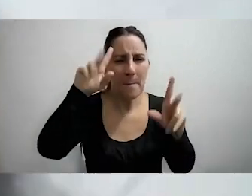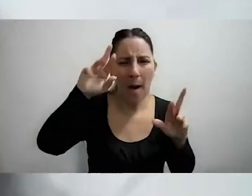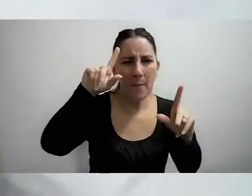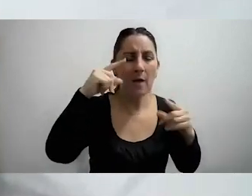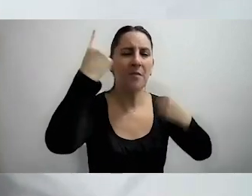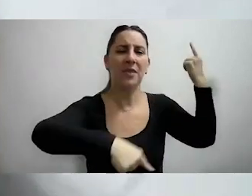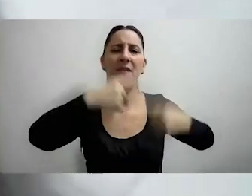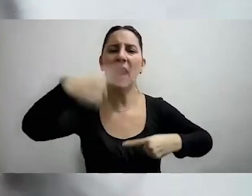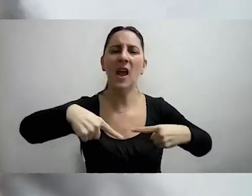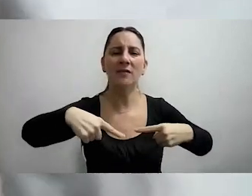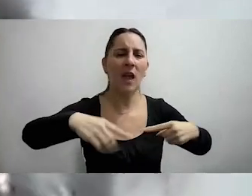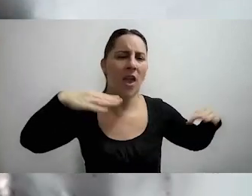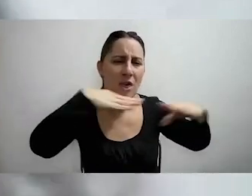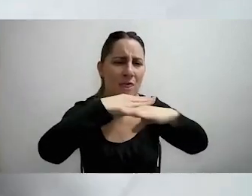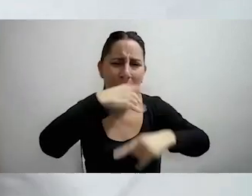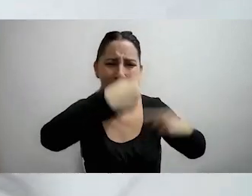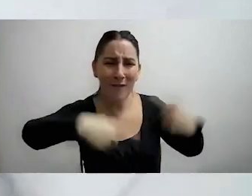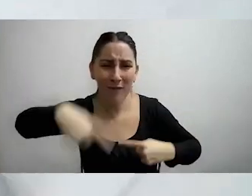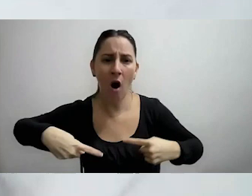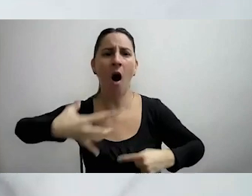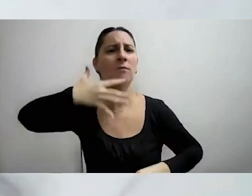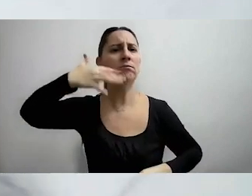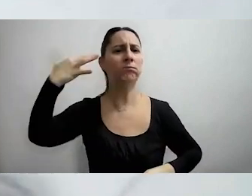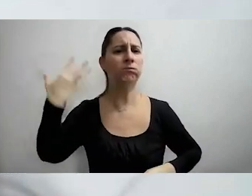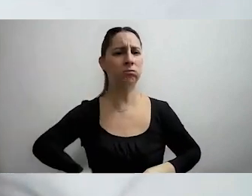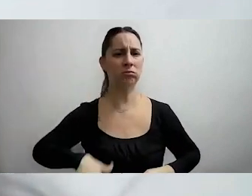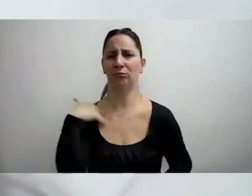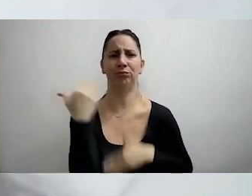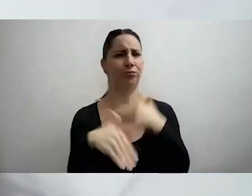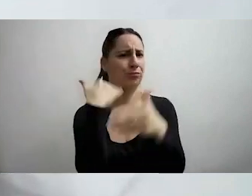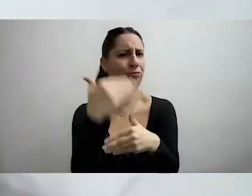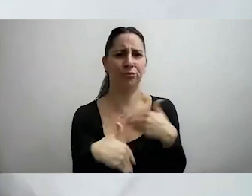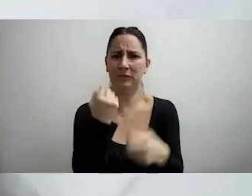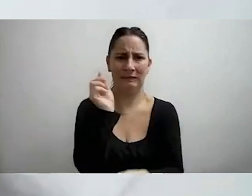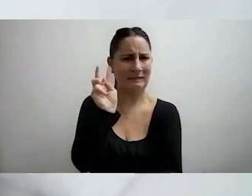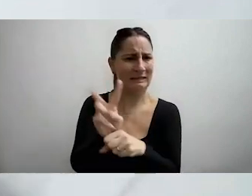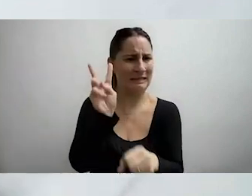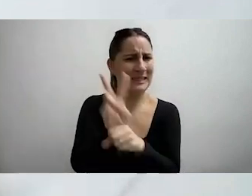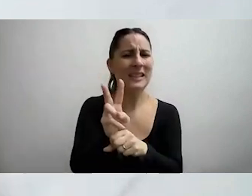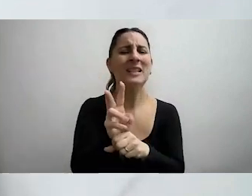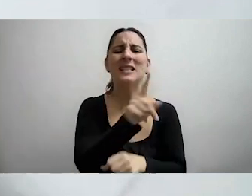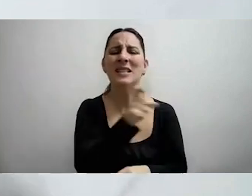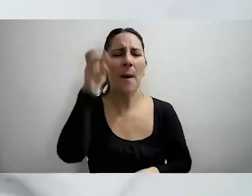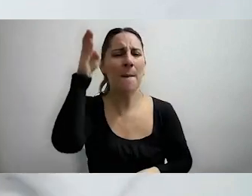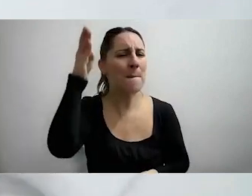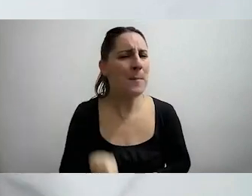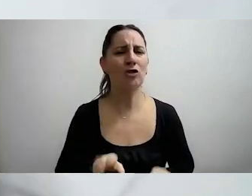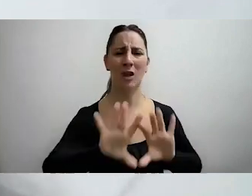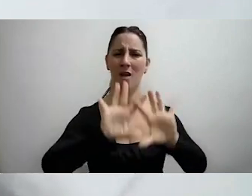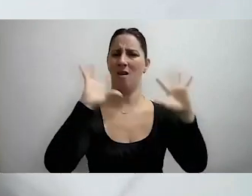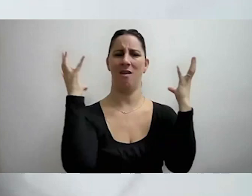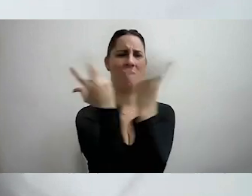distintos idiomas y han logrado hacer cosas muy interesantes, y la escuela es sustentable el